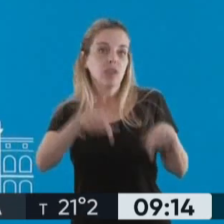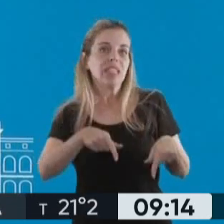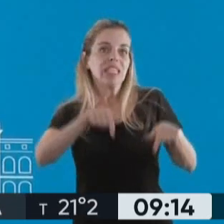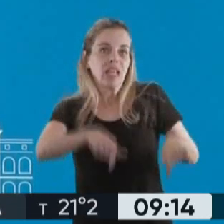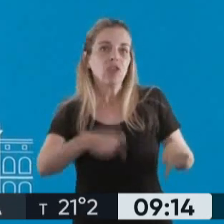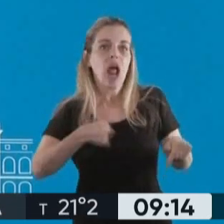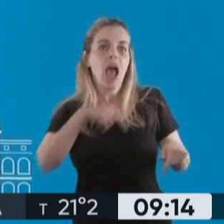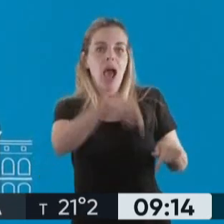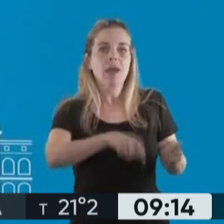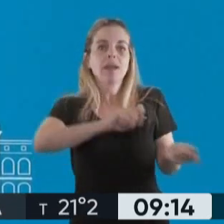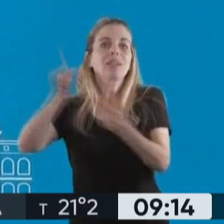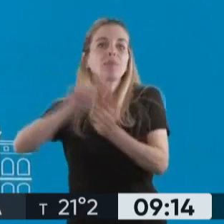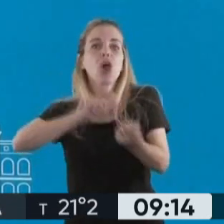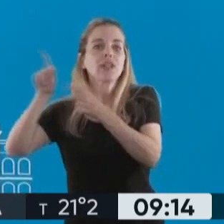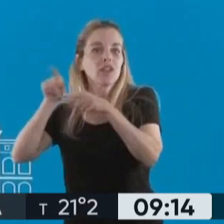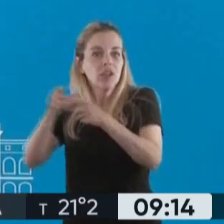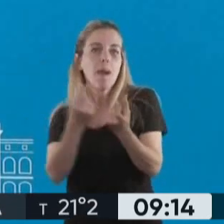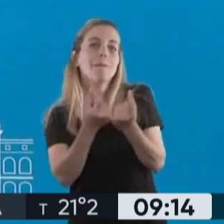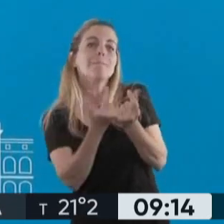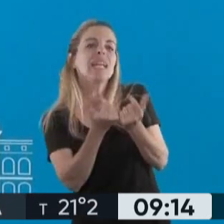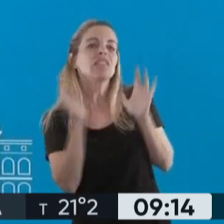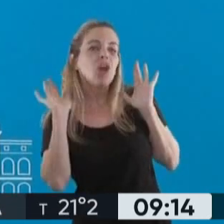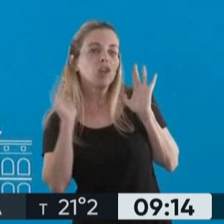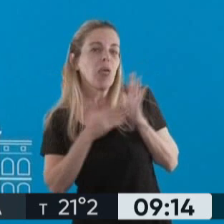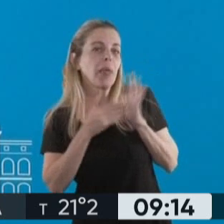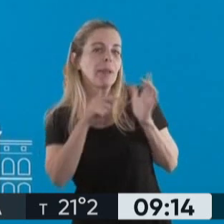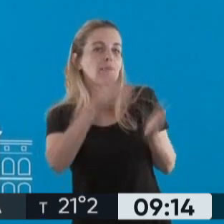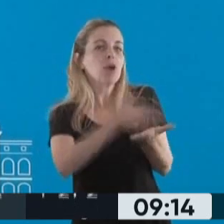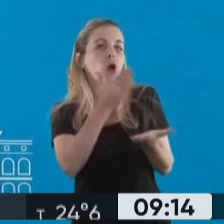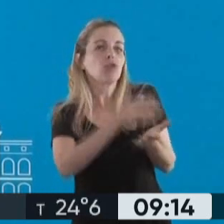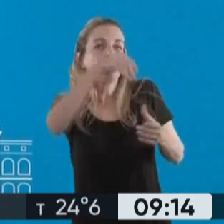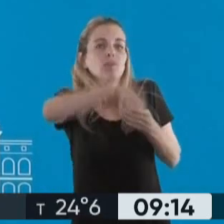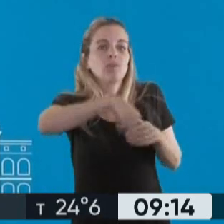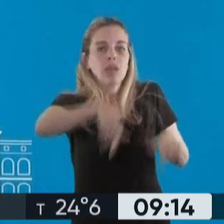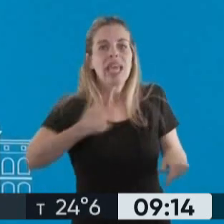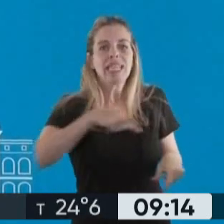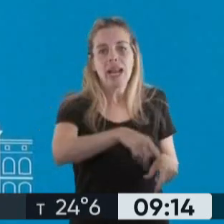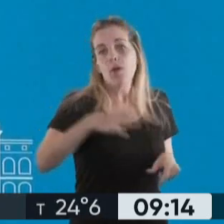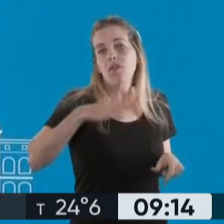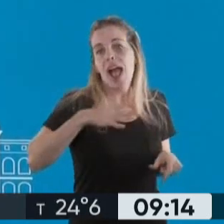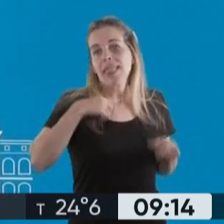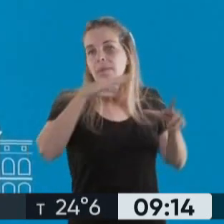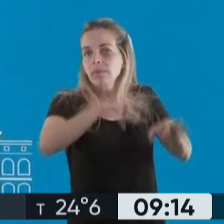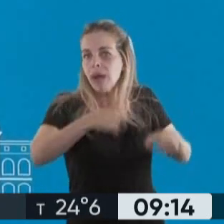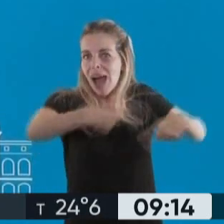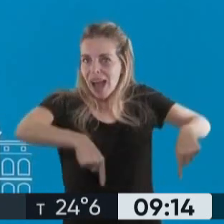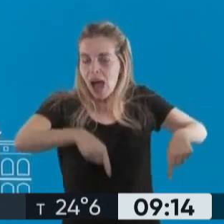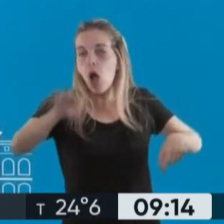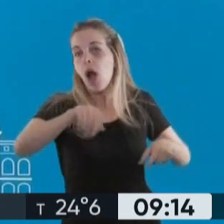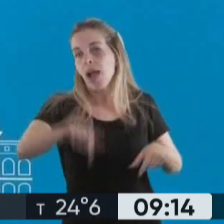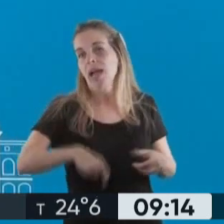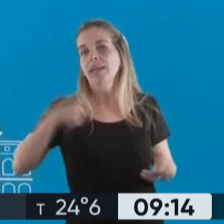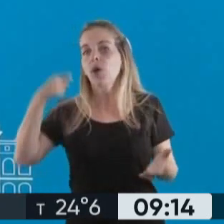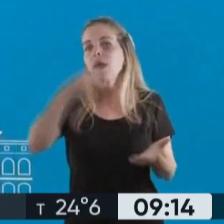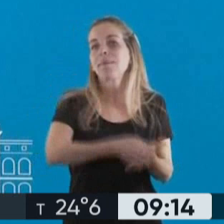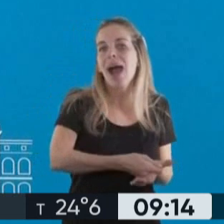que esos precios incidan en el precio interno de la Argentina, o porque falten granos o porque tengamos que pagar en la Argentina